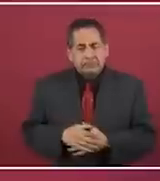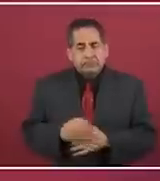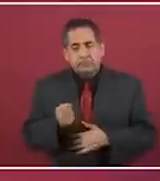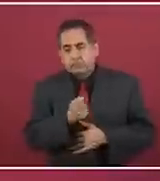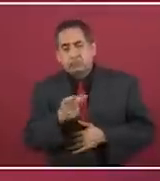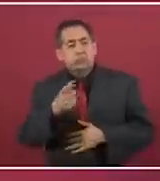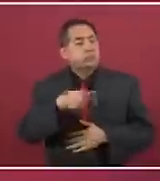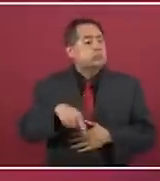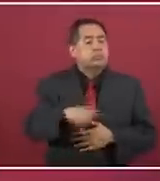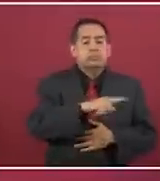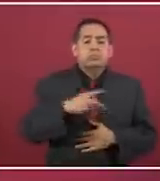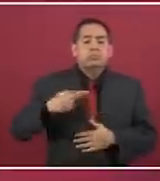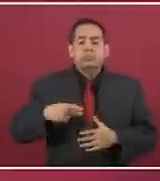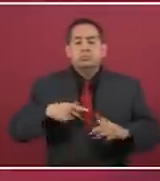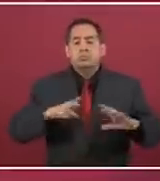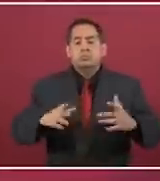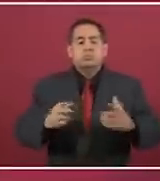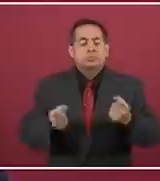propósito fundamental